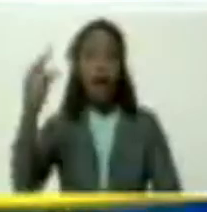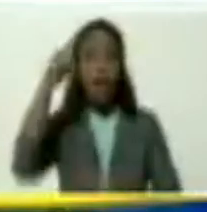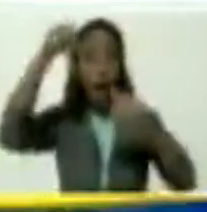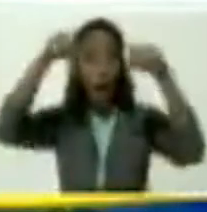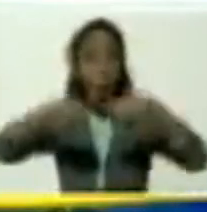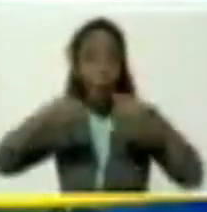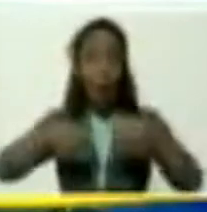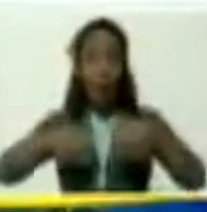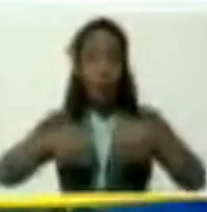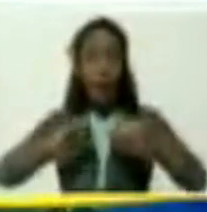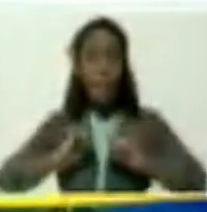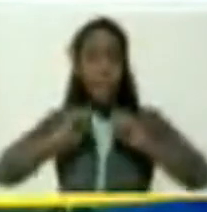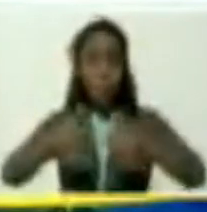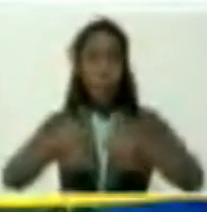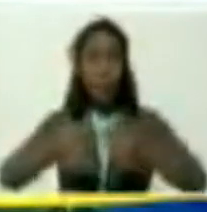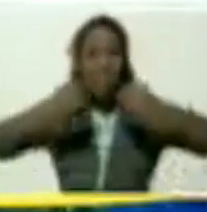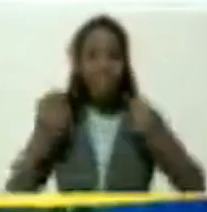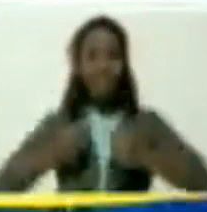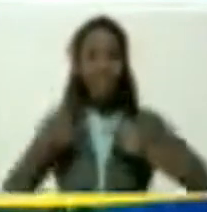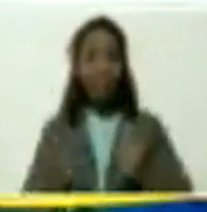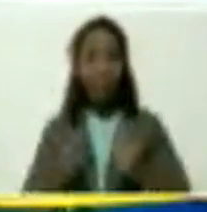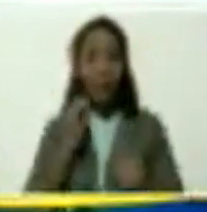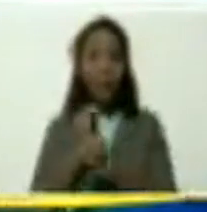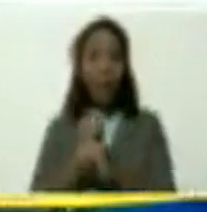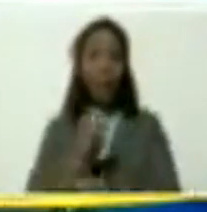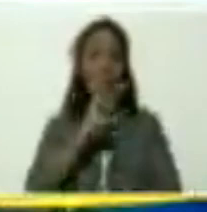Hoy activamos el portal